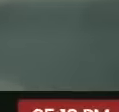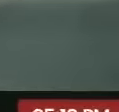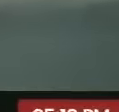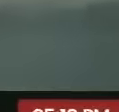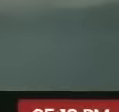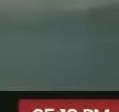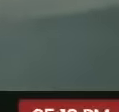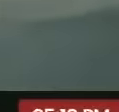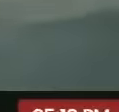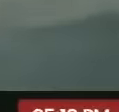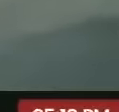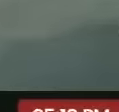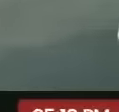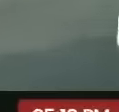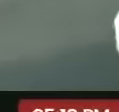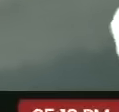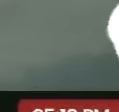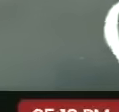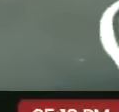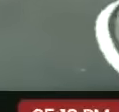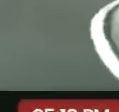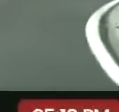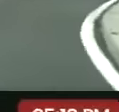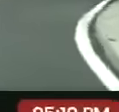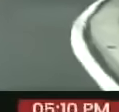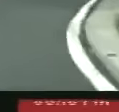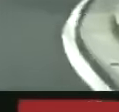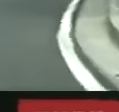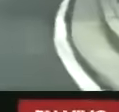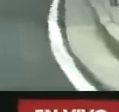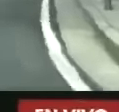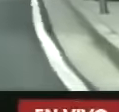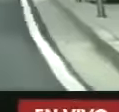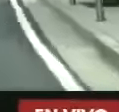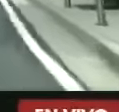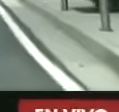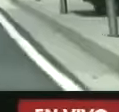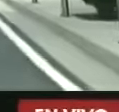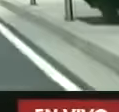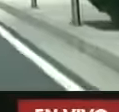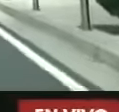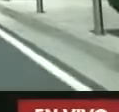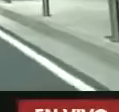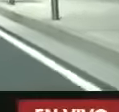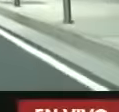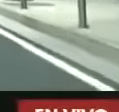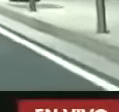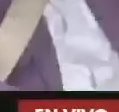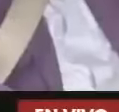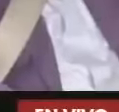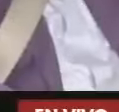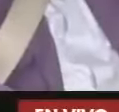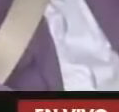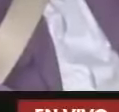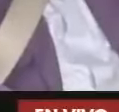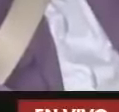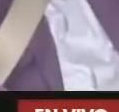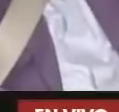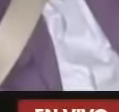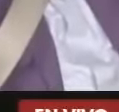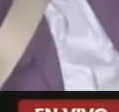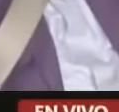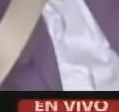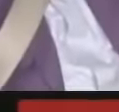dinámica de una alcaldía, que son parte de la lógica, correcto, del Estado, la democracia del Estado, pero también esa nueva acción del poder popular. Yo le